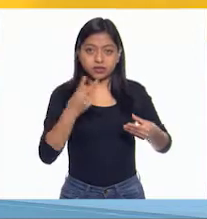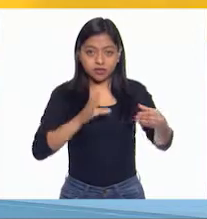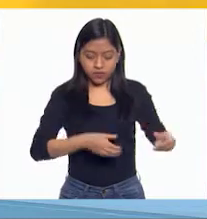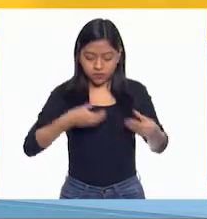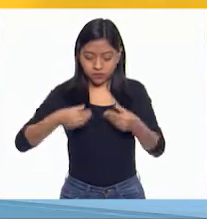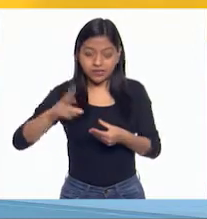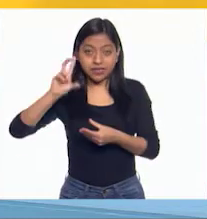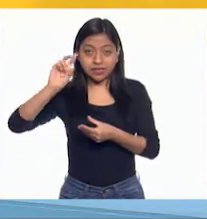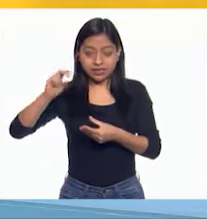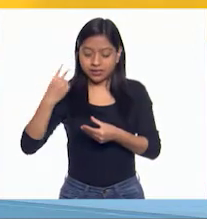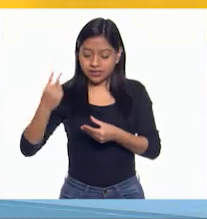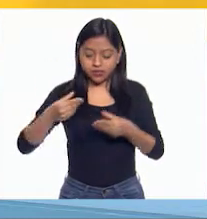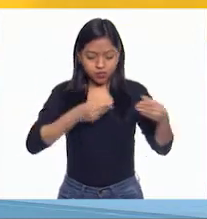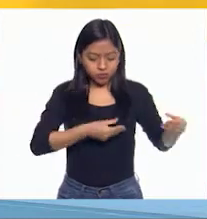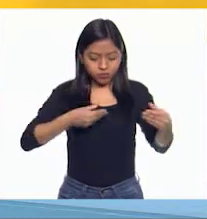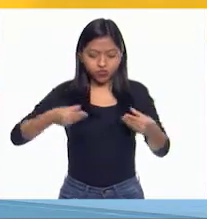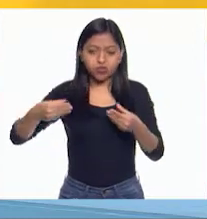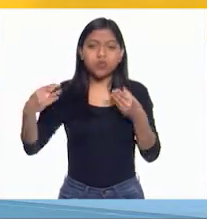500 hojas?